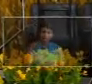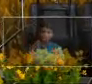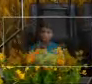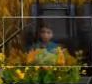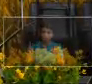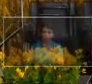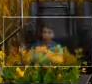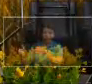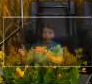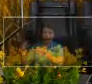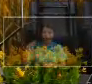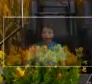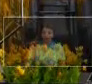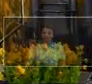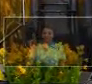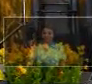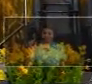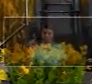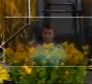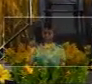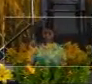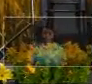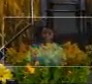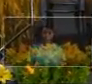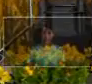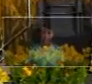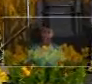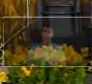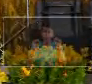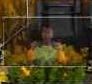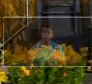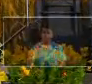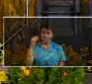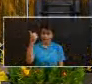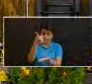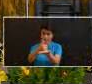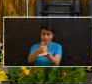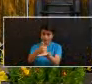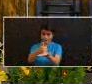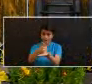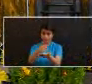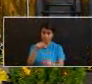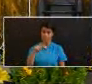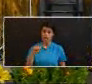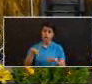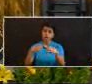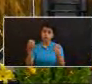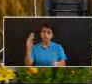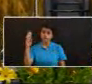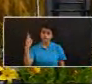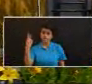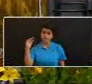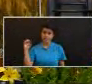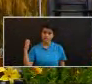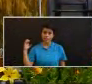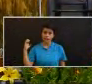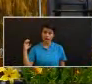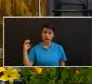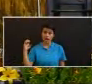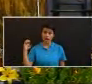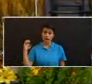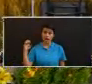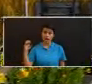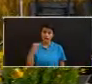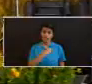ti. ¿Cuántos dicen gloria a Dios? ¿Puedes decir amén? Como tercer punto, quiero hablar